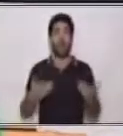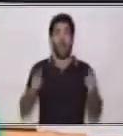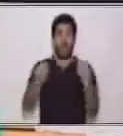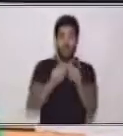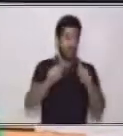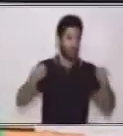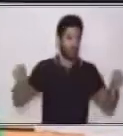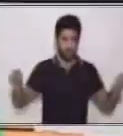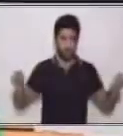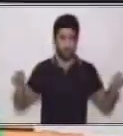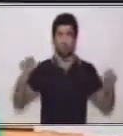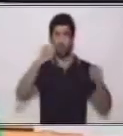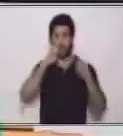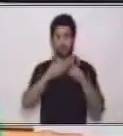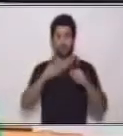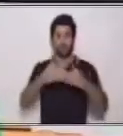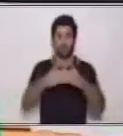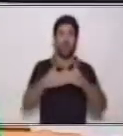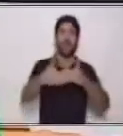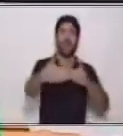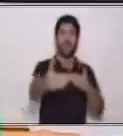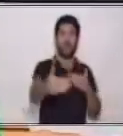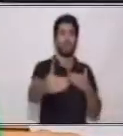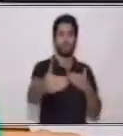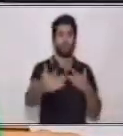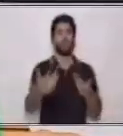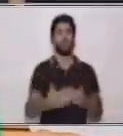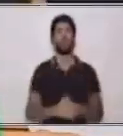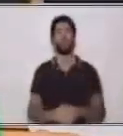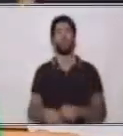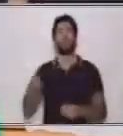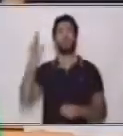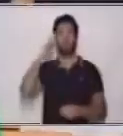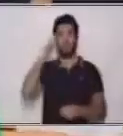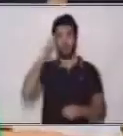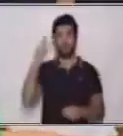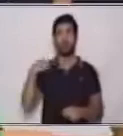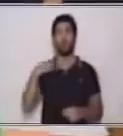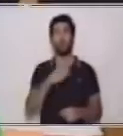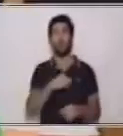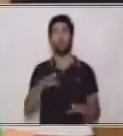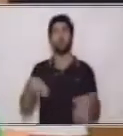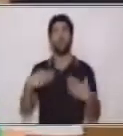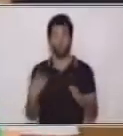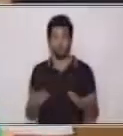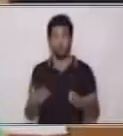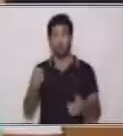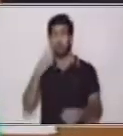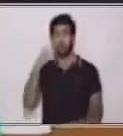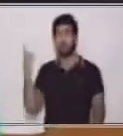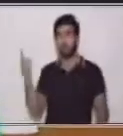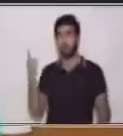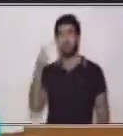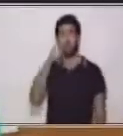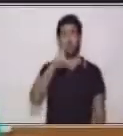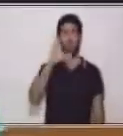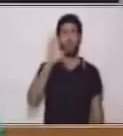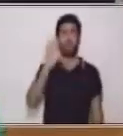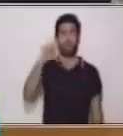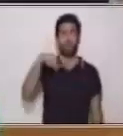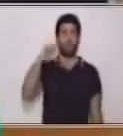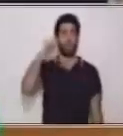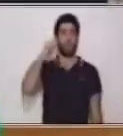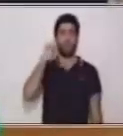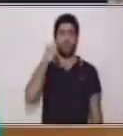Largo y ancho. Muy bien. Recordemos, pues, las medidas de longitud son las